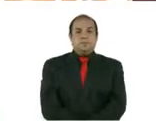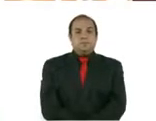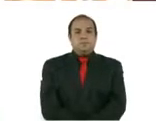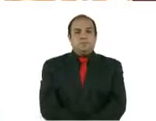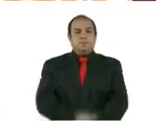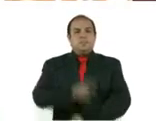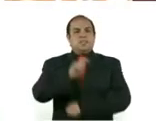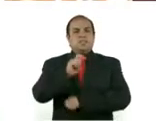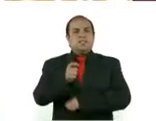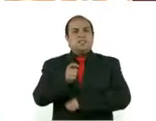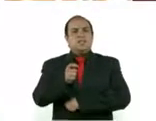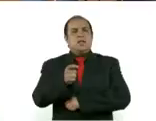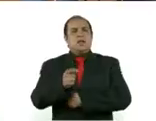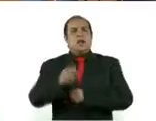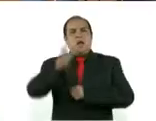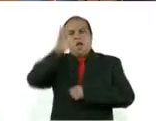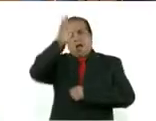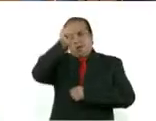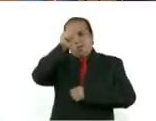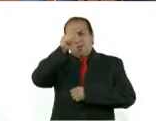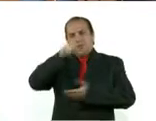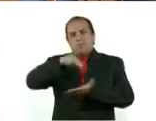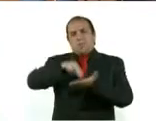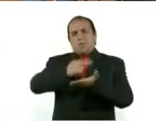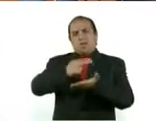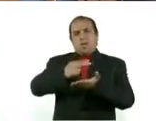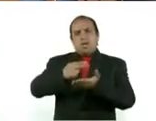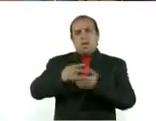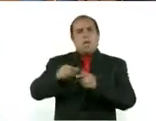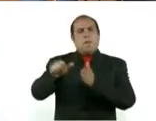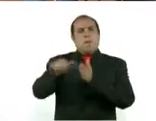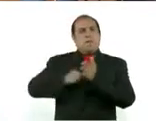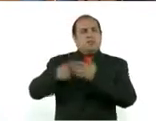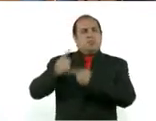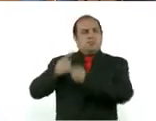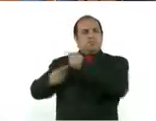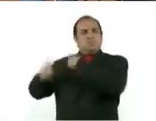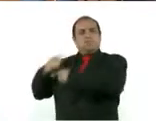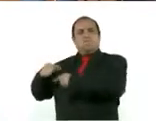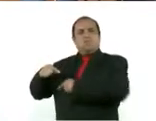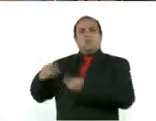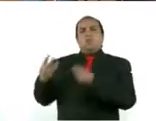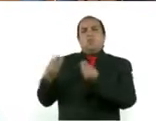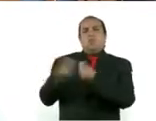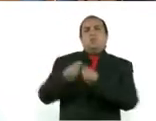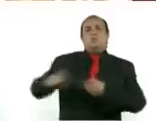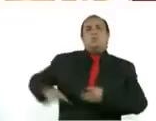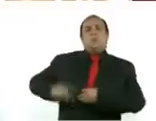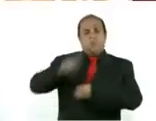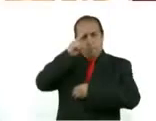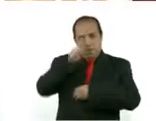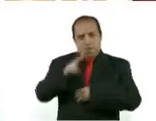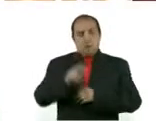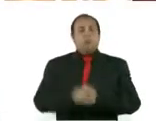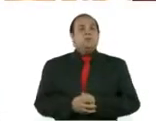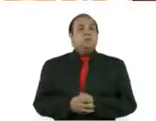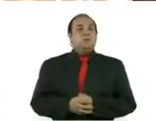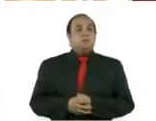convenio que firmamos hace ya varios meses con el Gobierno de México. Esta